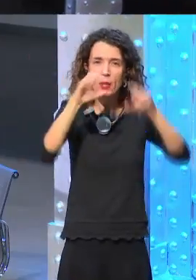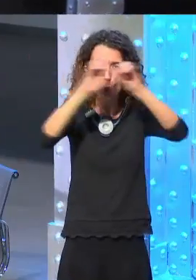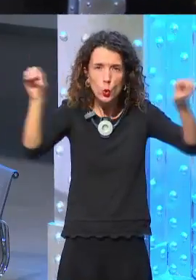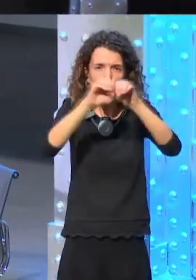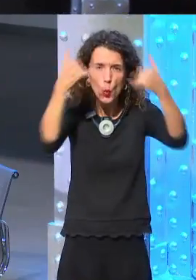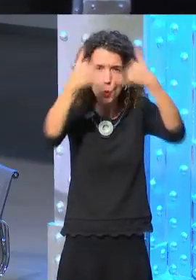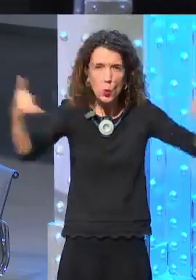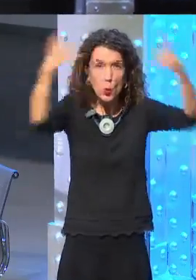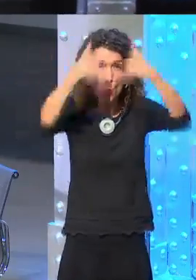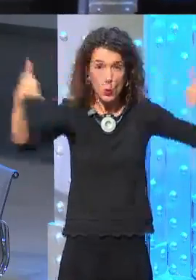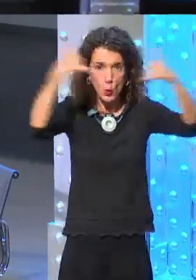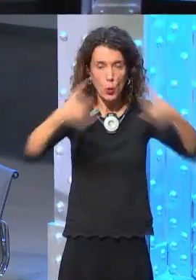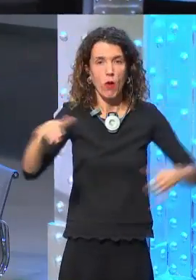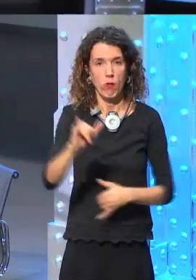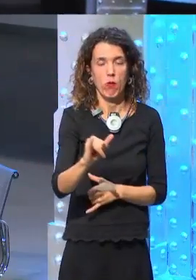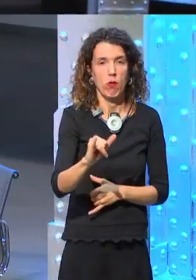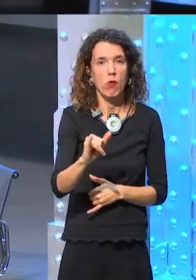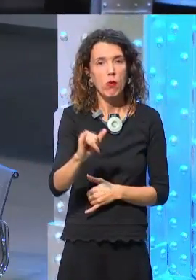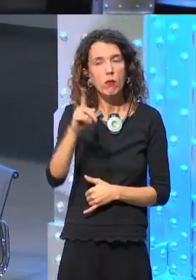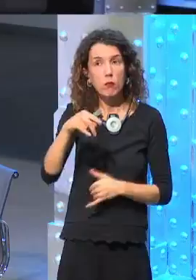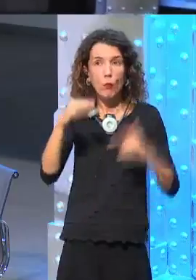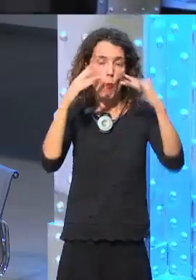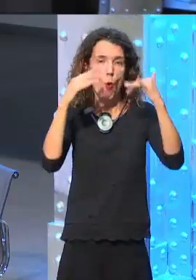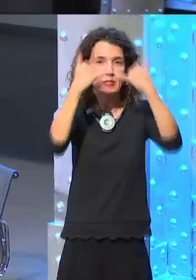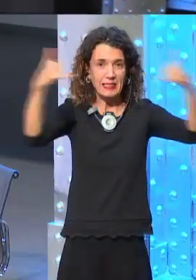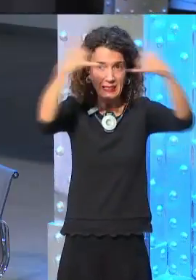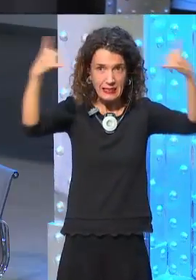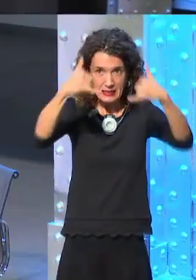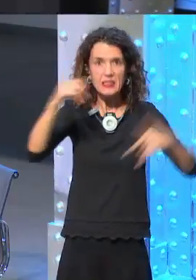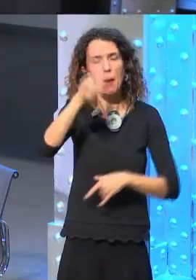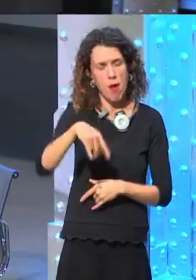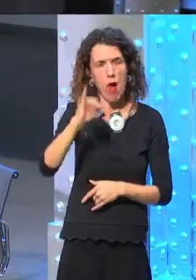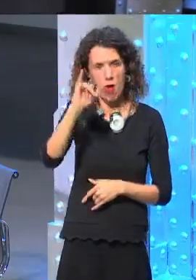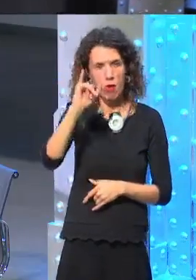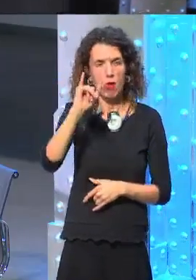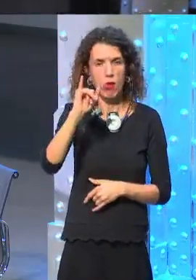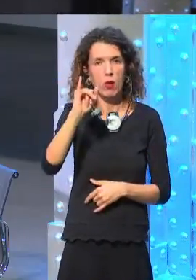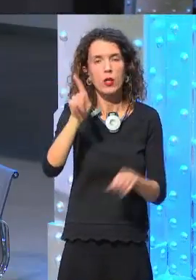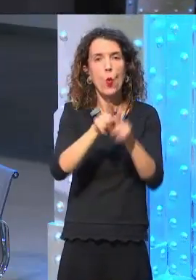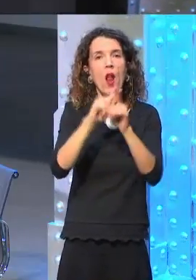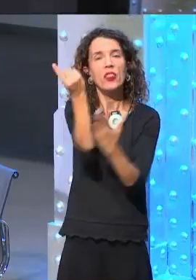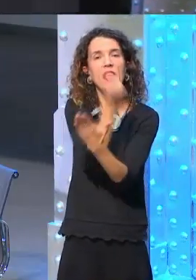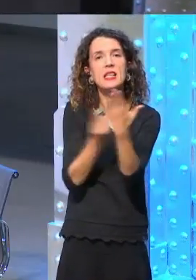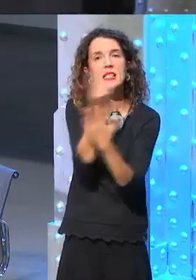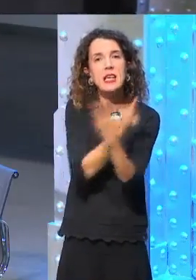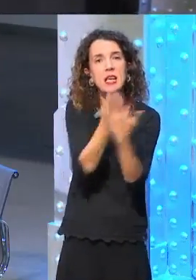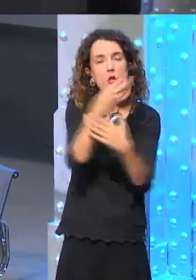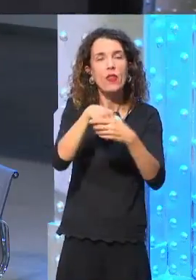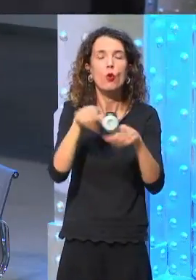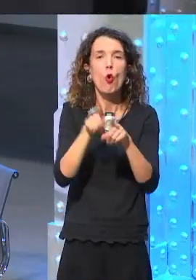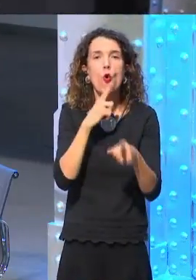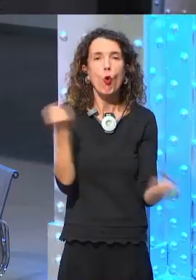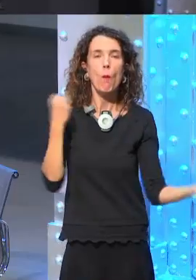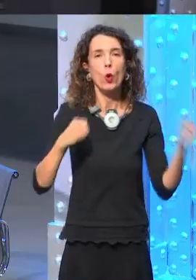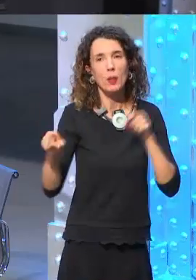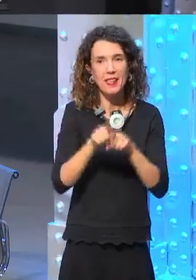tubo suspendido en el aire, sino que se trataba también de un diseño sobre el comportamiento